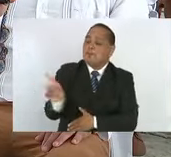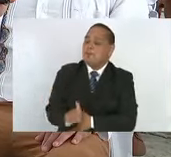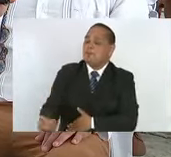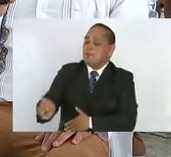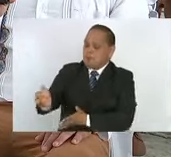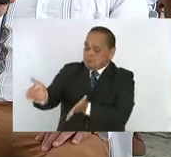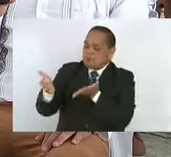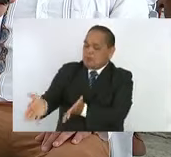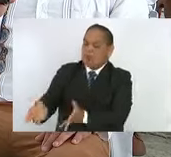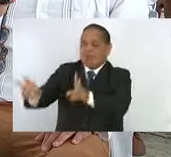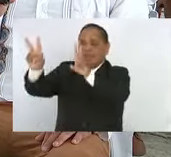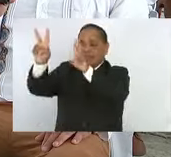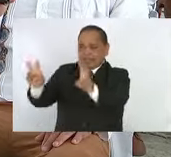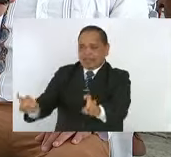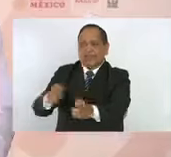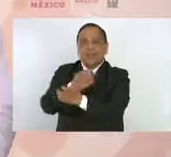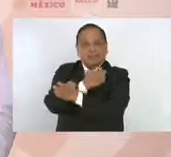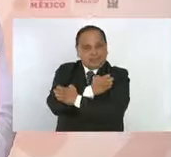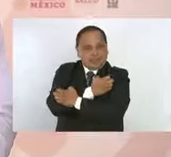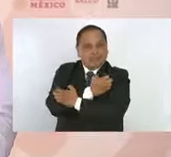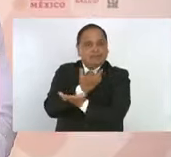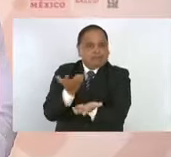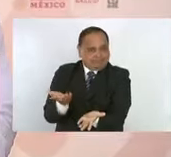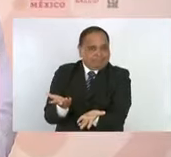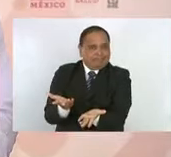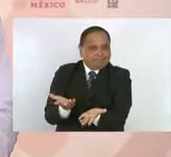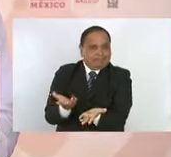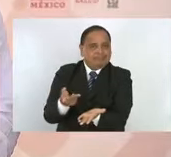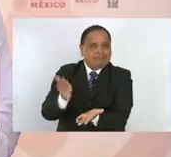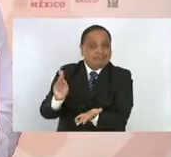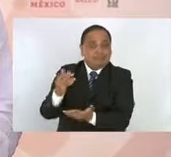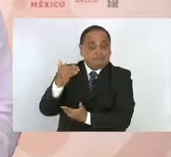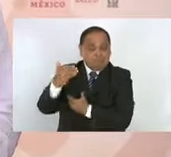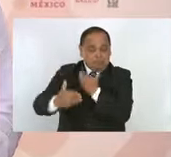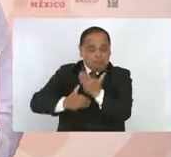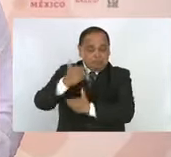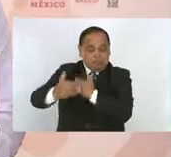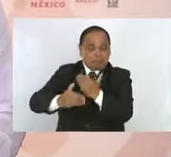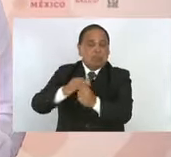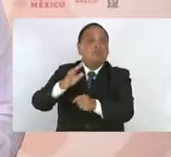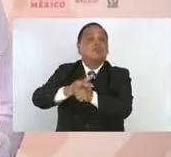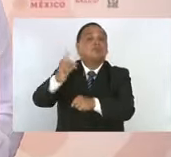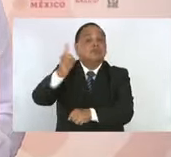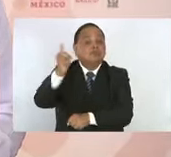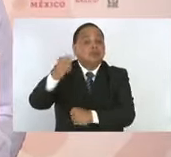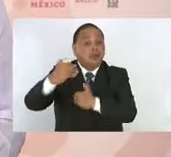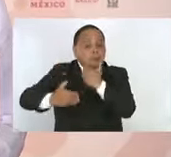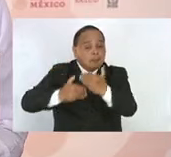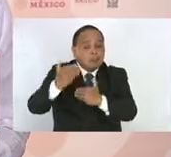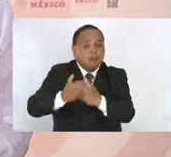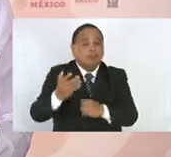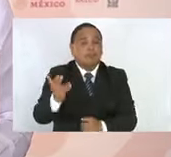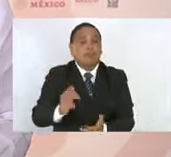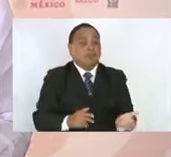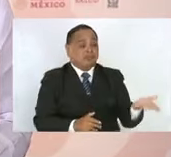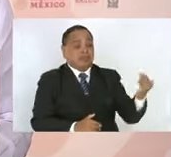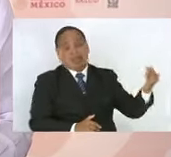En materia educativa, se avanzó porque cancelamos una mal